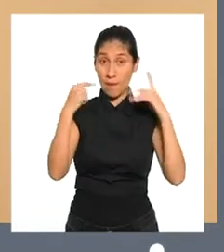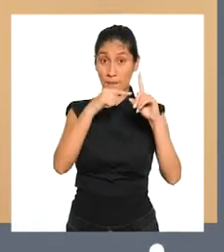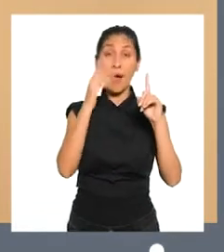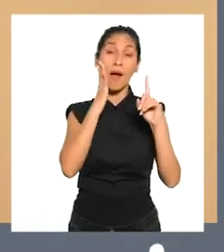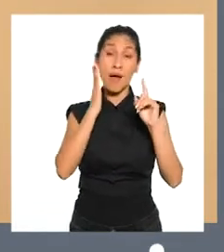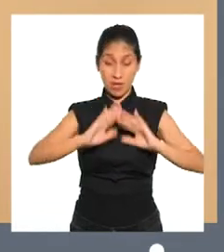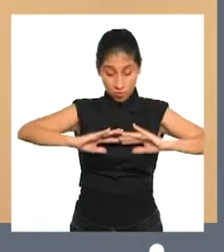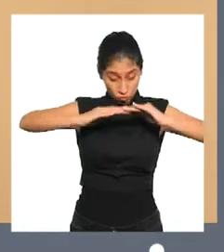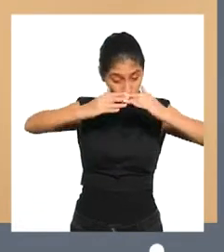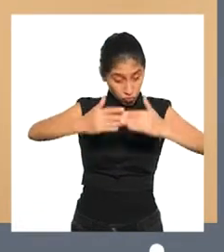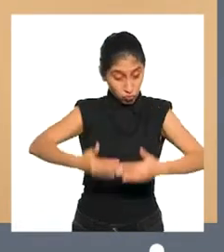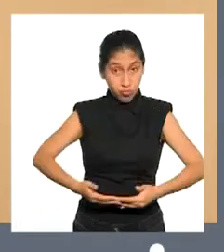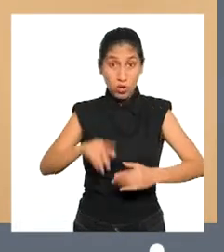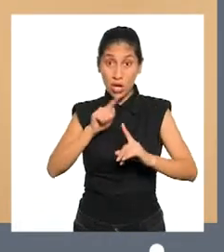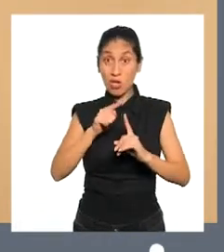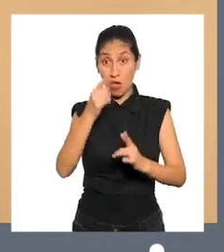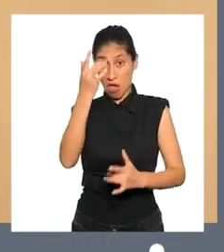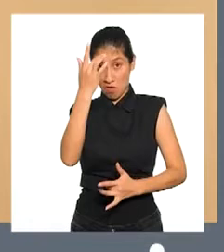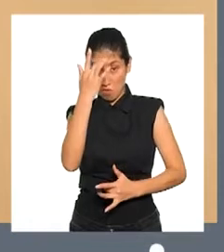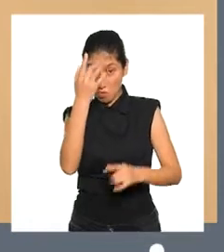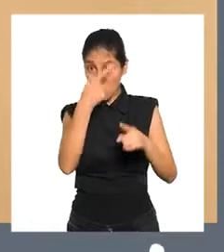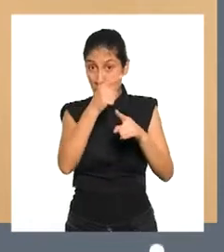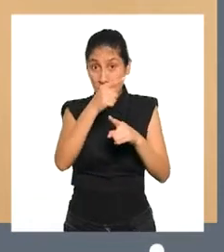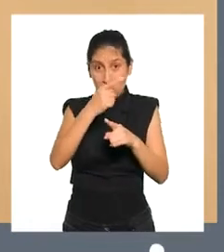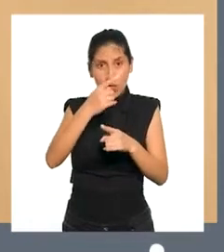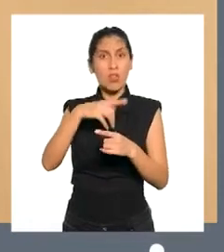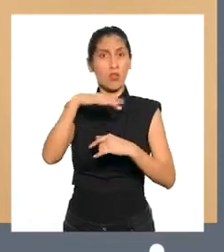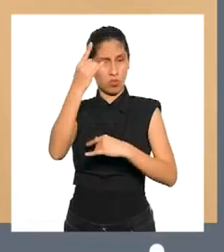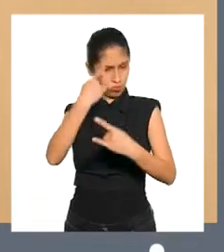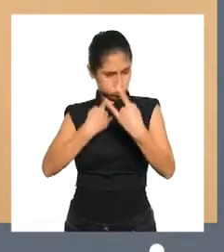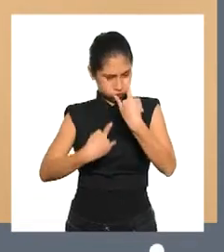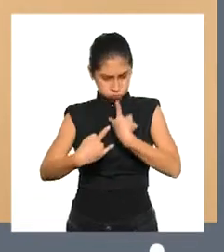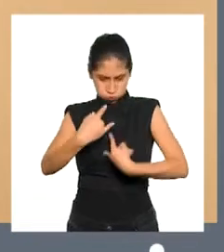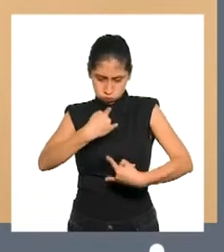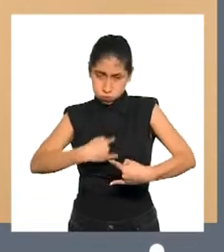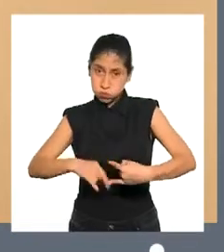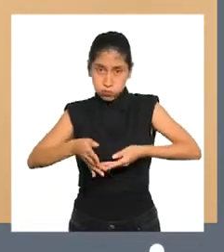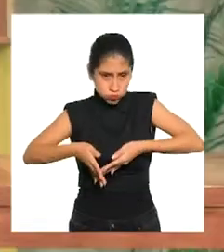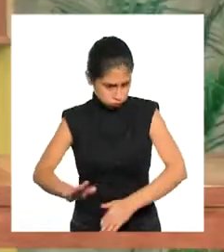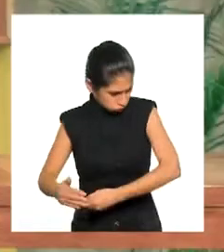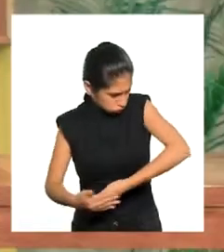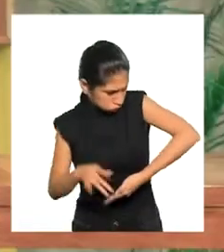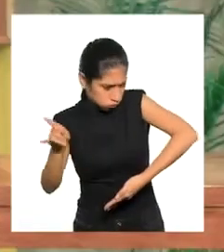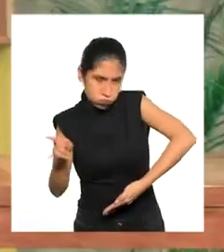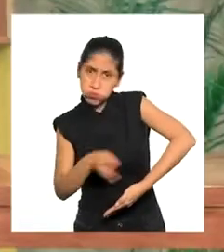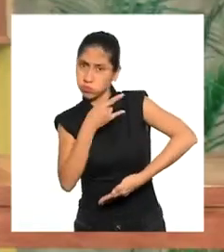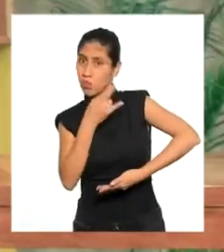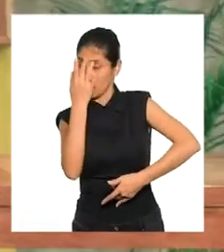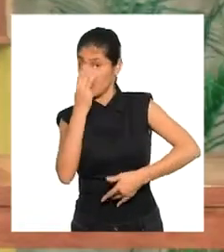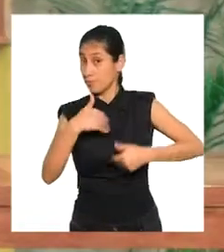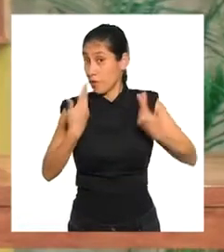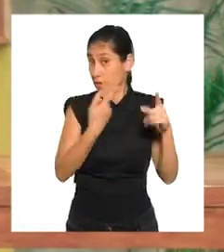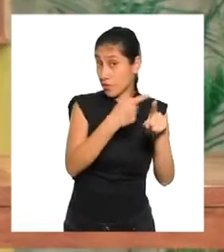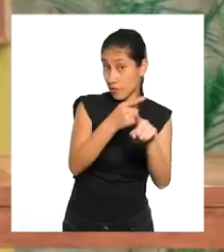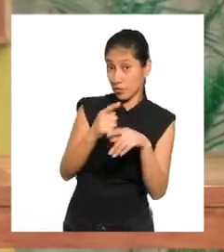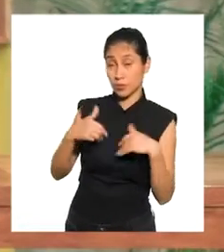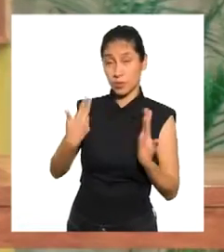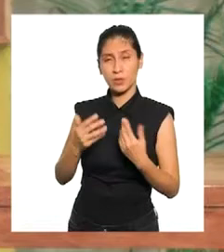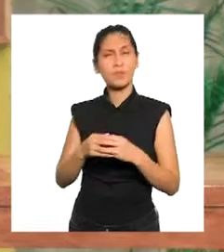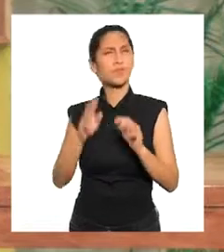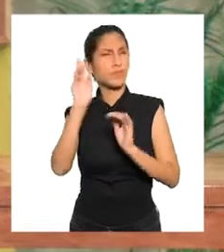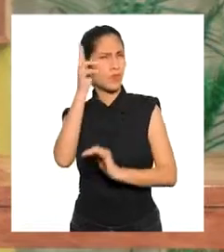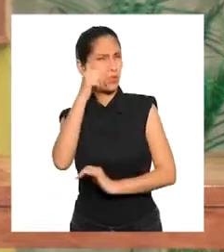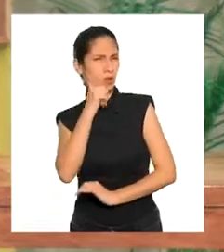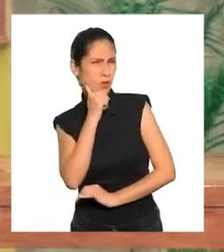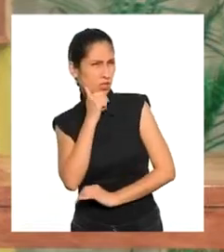transmitir el déficit de micronutrientes al feto, así como otras enfermedades. Profesor, ¿eso tiene que ver con